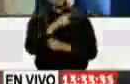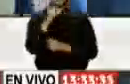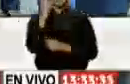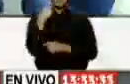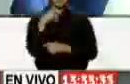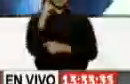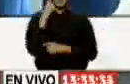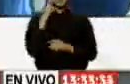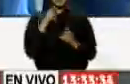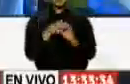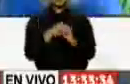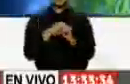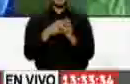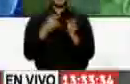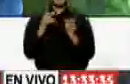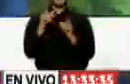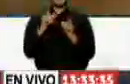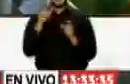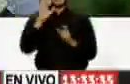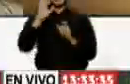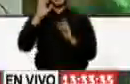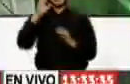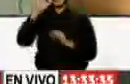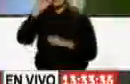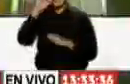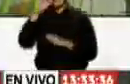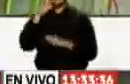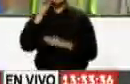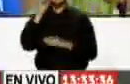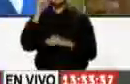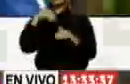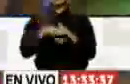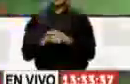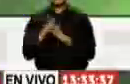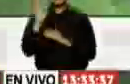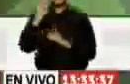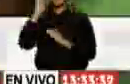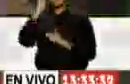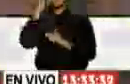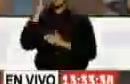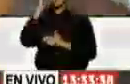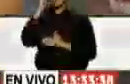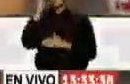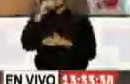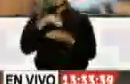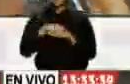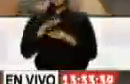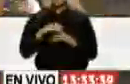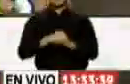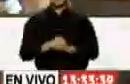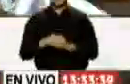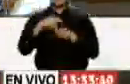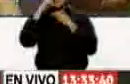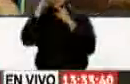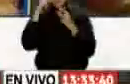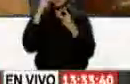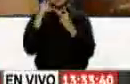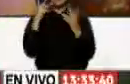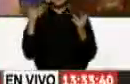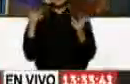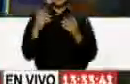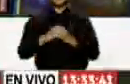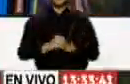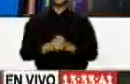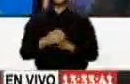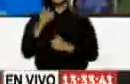han participado, han estado en este juego. ¿Puede contar un poco su experiencia? Hola, ¿qué tal? Buenas tardes. Para Telediario en vivo y en directo,